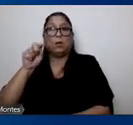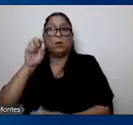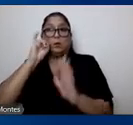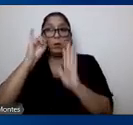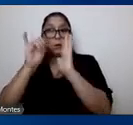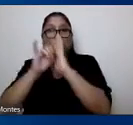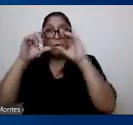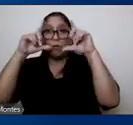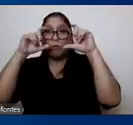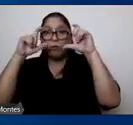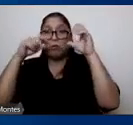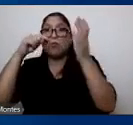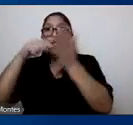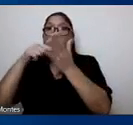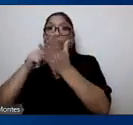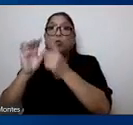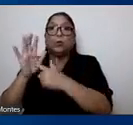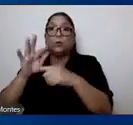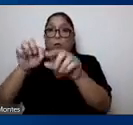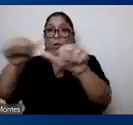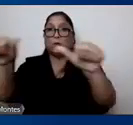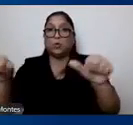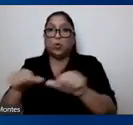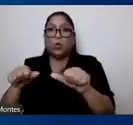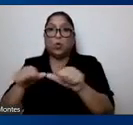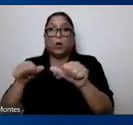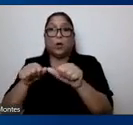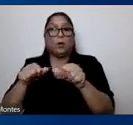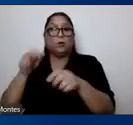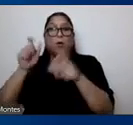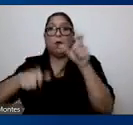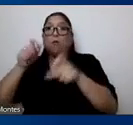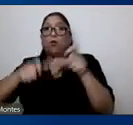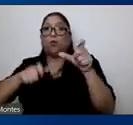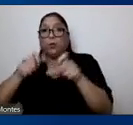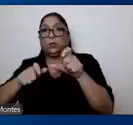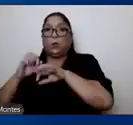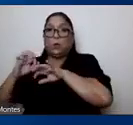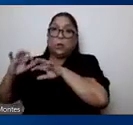presentan estas áreas pobladas por desplazados,